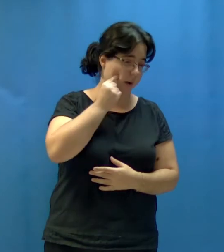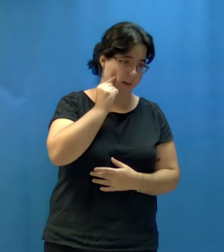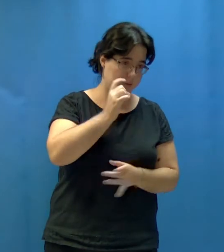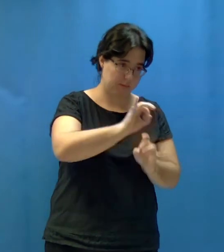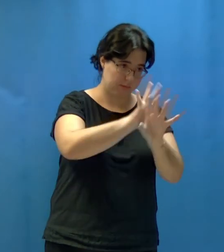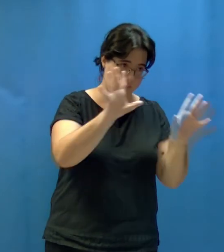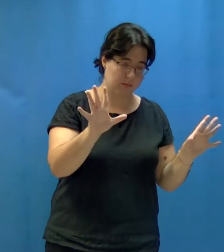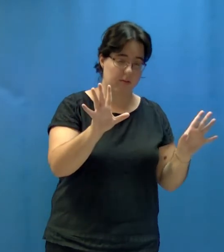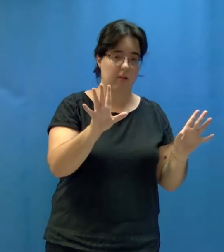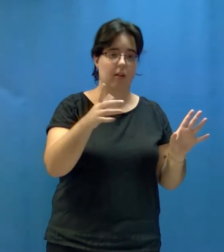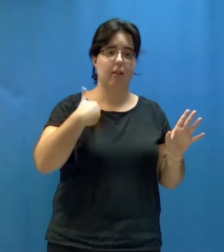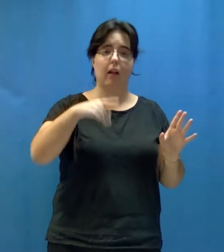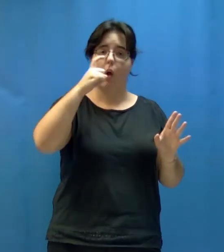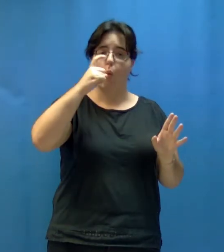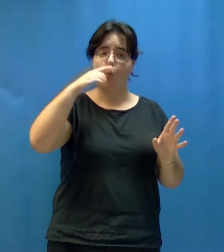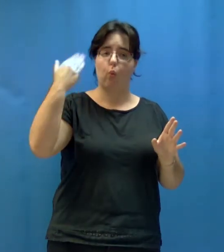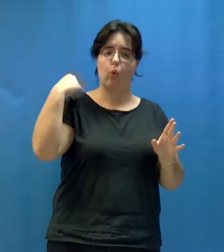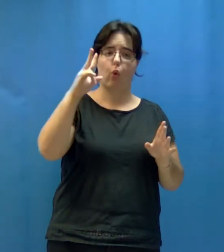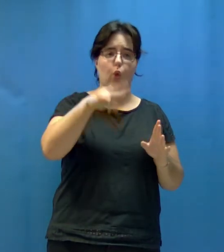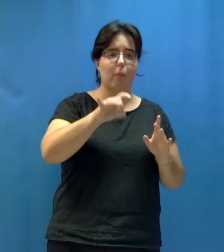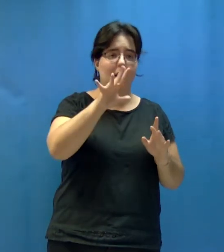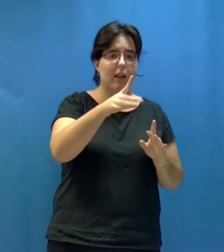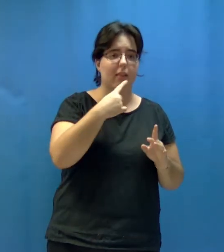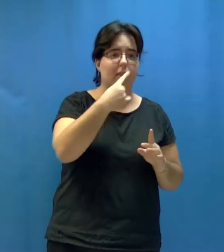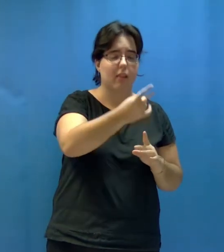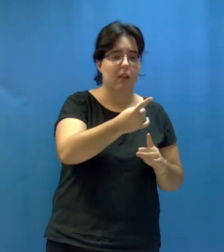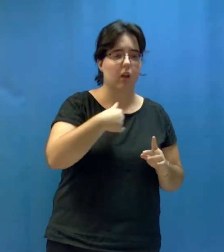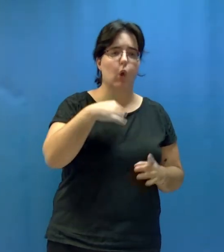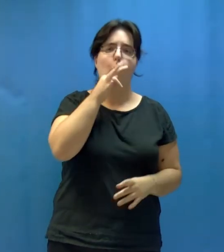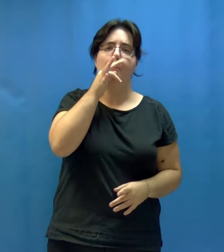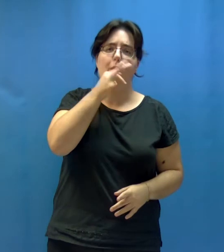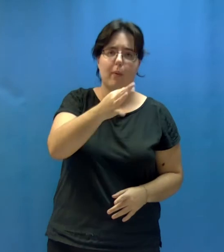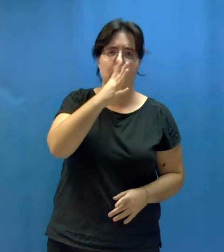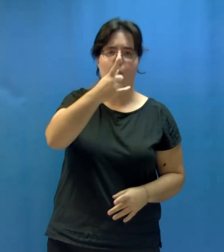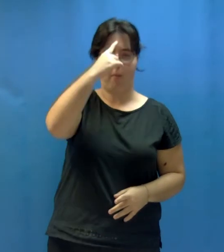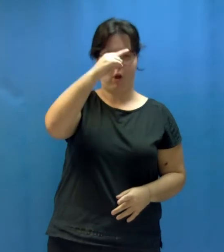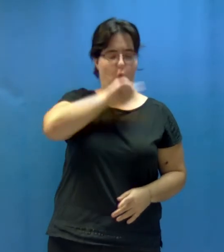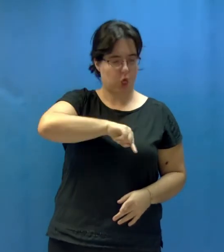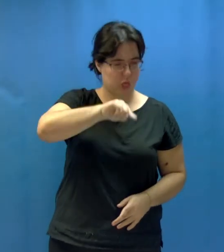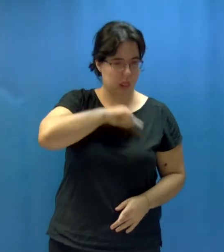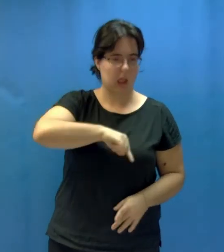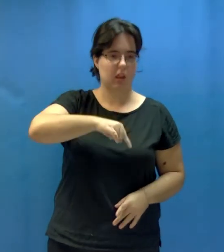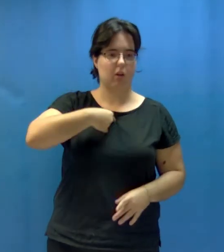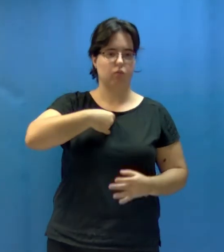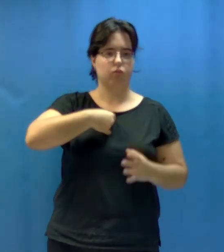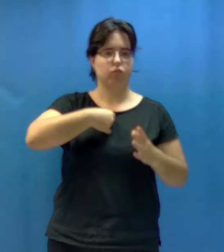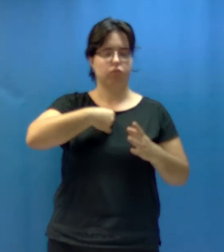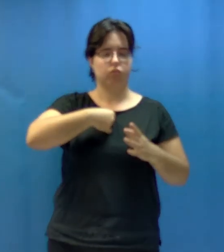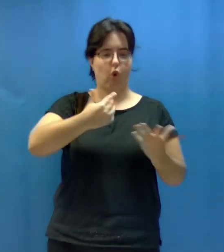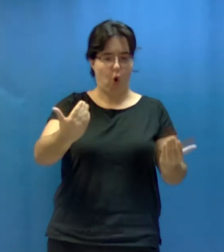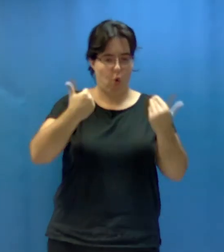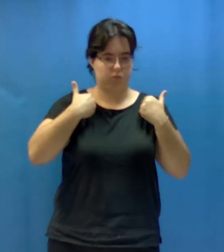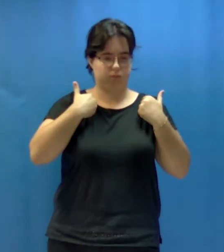13 de junio del 2015 en esta sala: prometo por mi conciencia y honor cumplir fielmente las obligaciones de mi